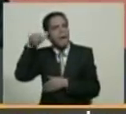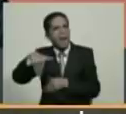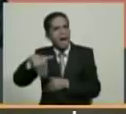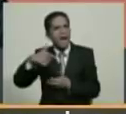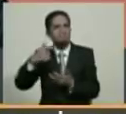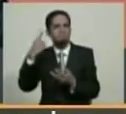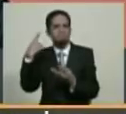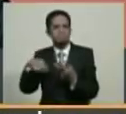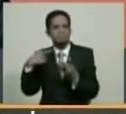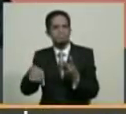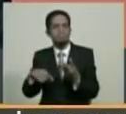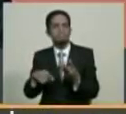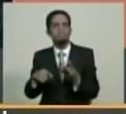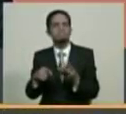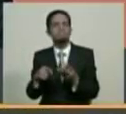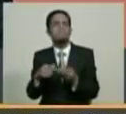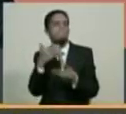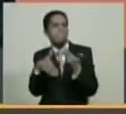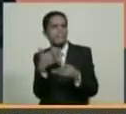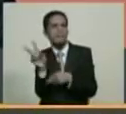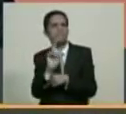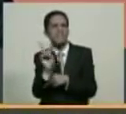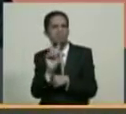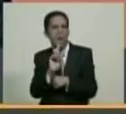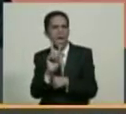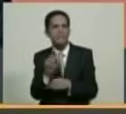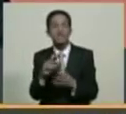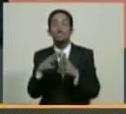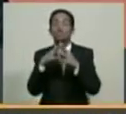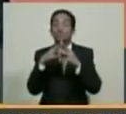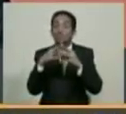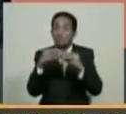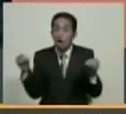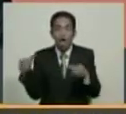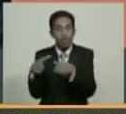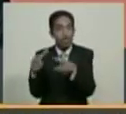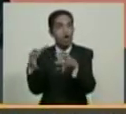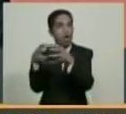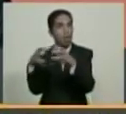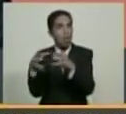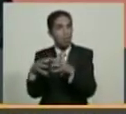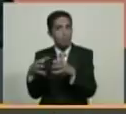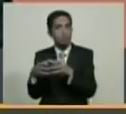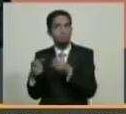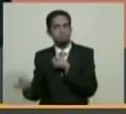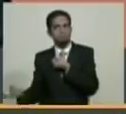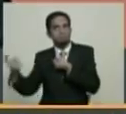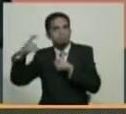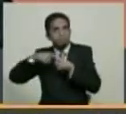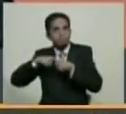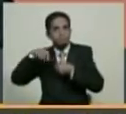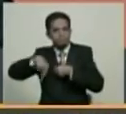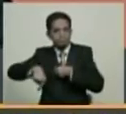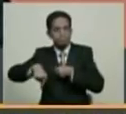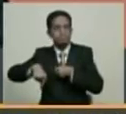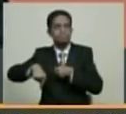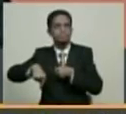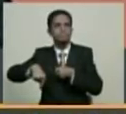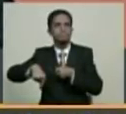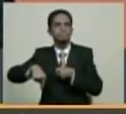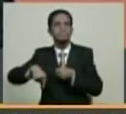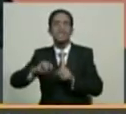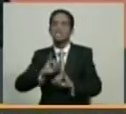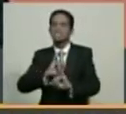grandes empresas, Paveca, Mampa, etcétera. Todas las grandes industrias asociadas a este ramo productivo